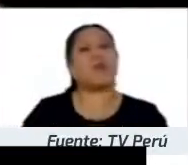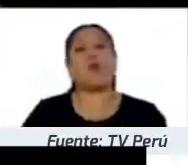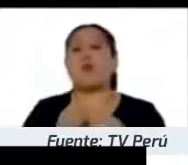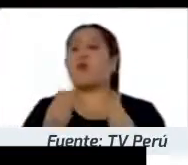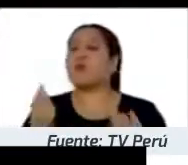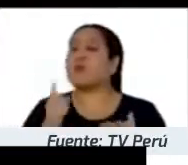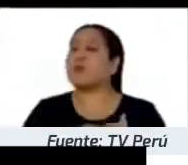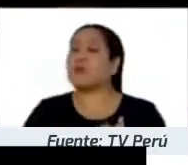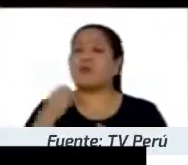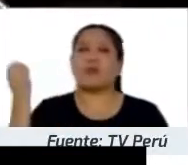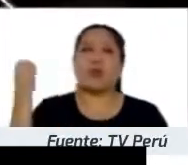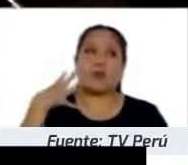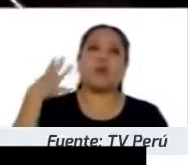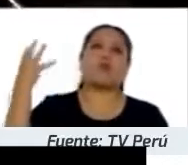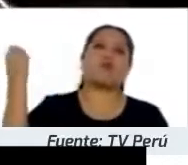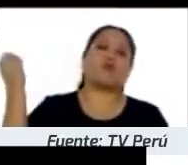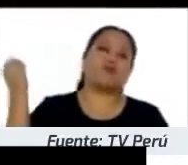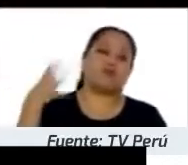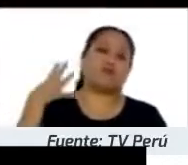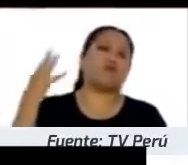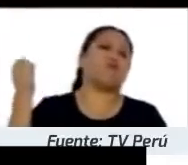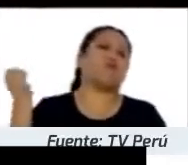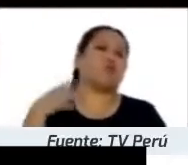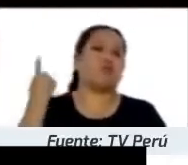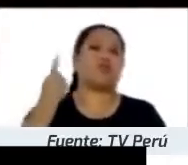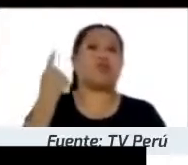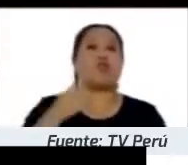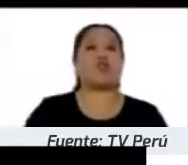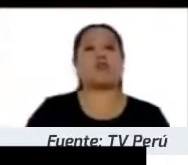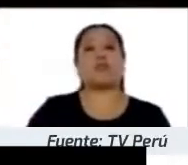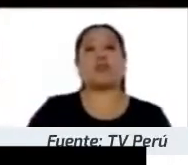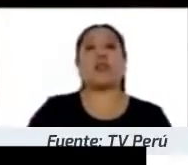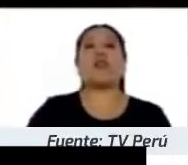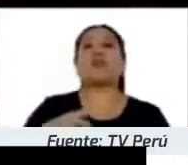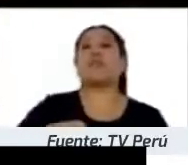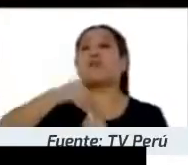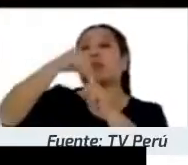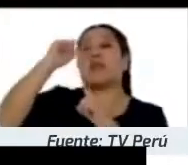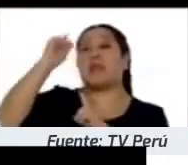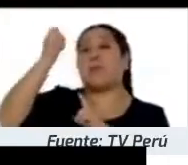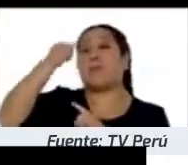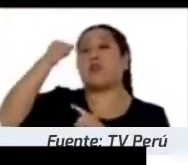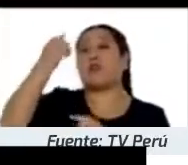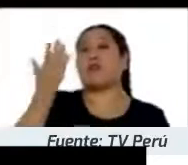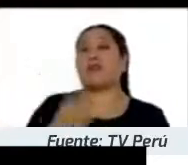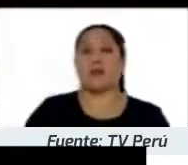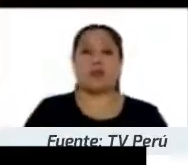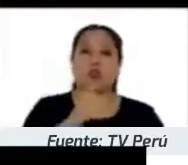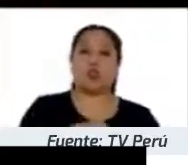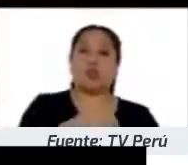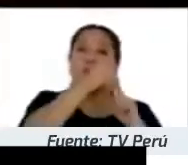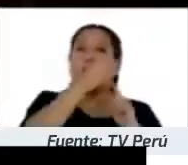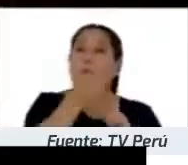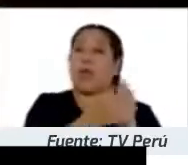Muchas veces nos han dicho que solamente los politólogos, los